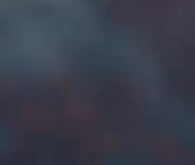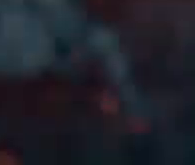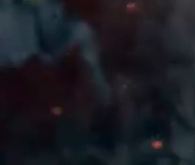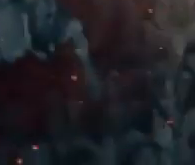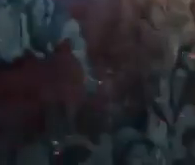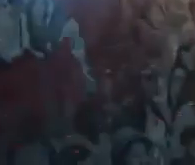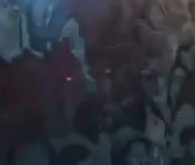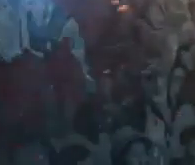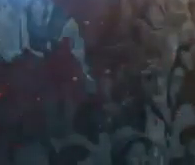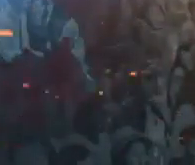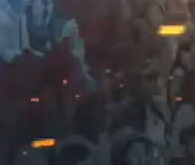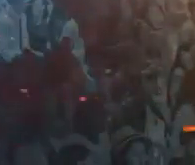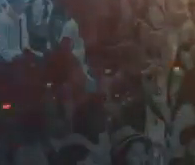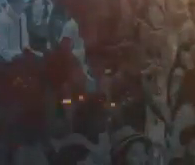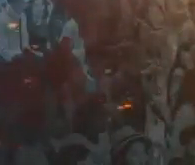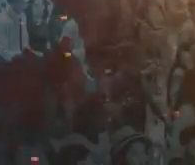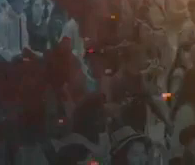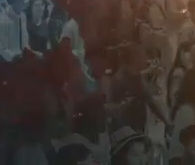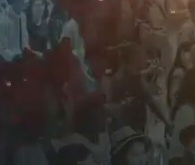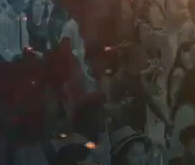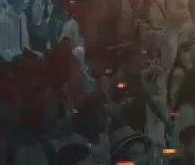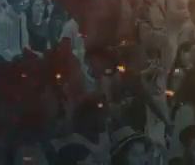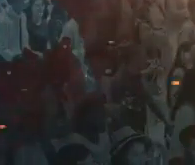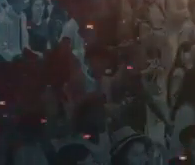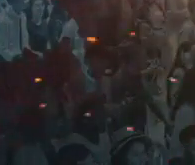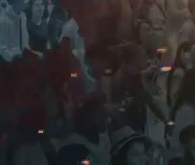Gloria al nombre de Jesús.